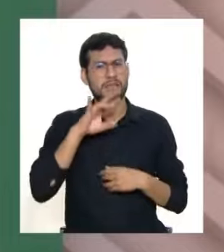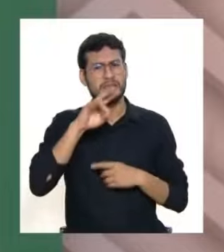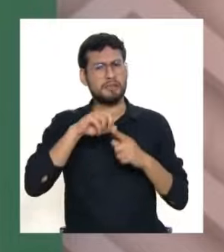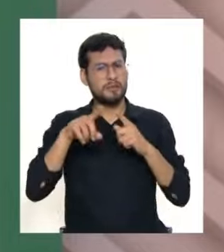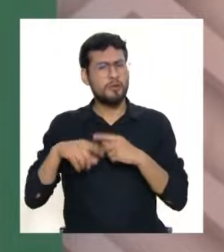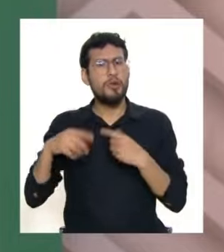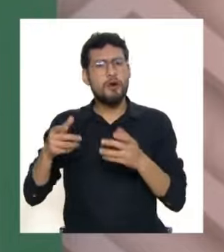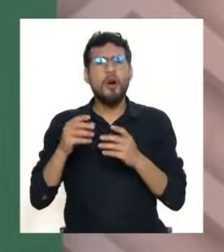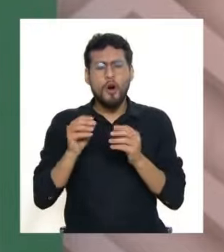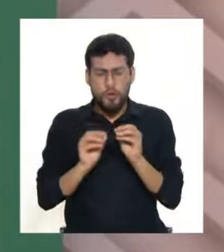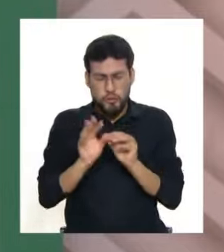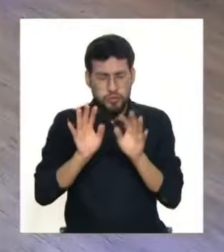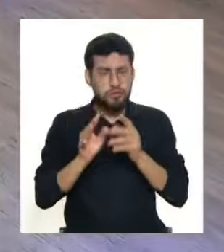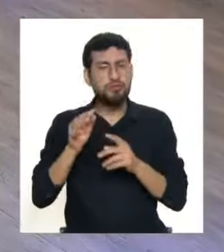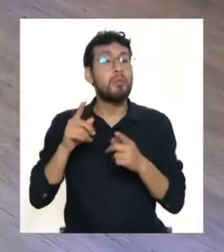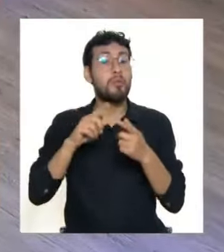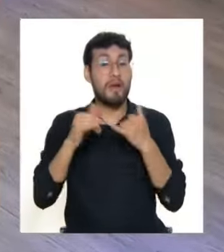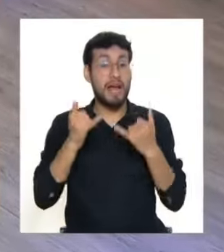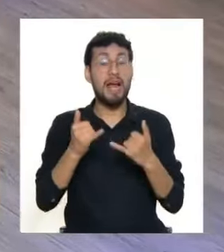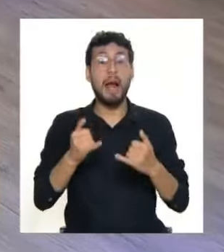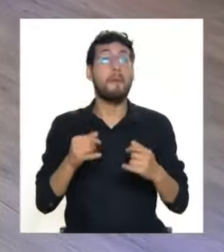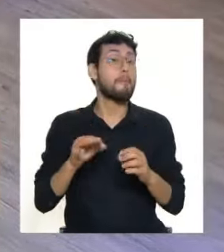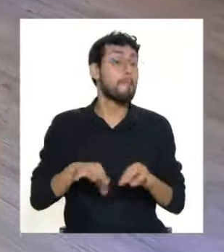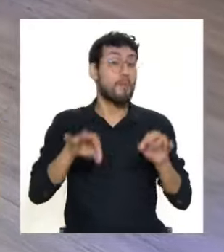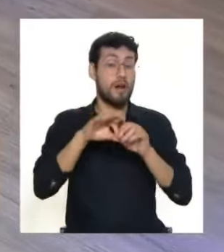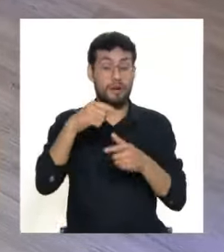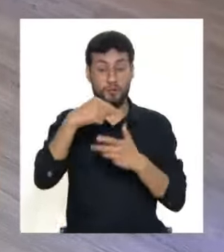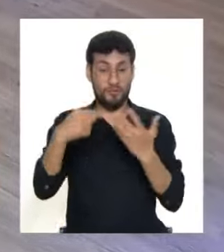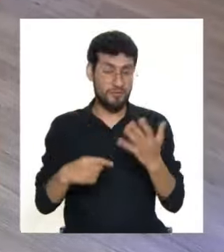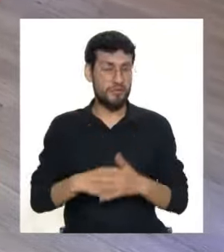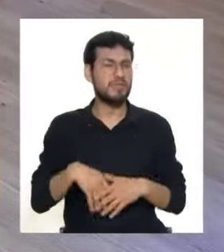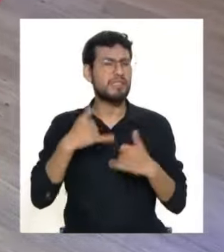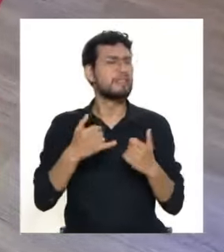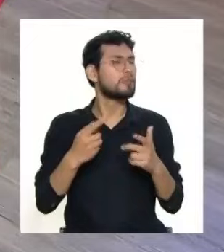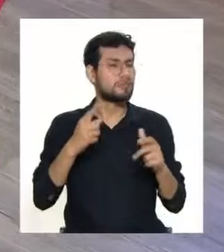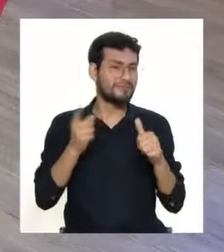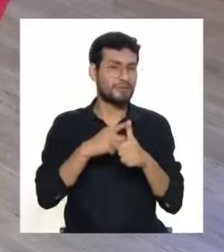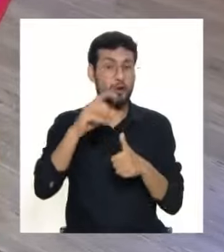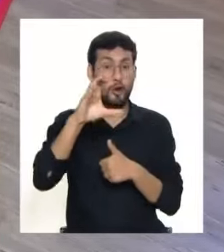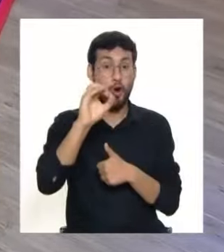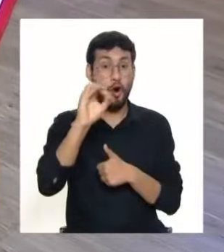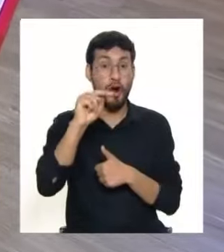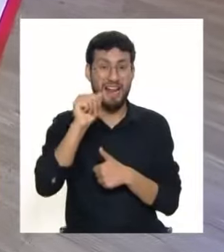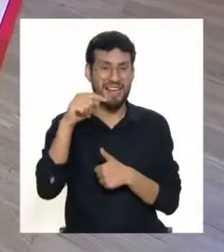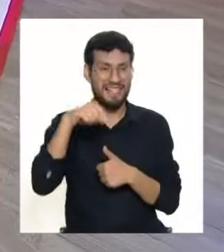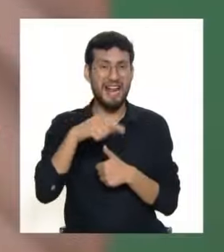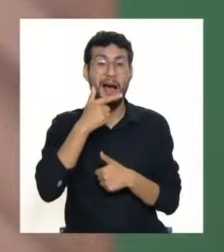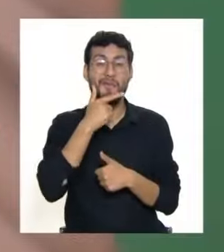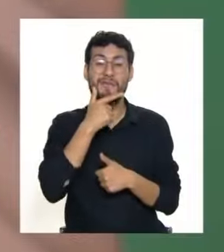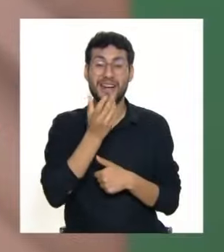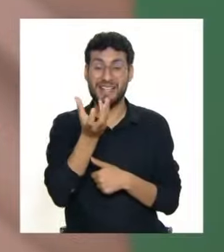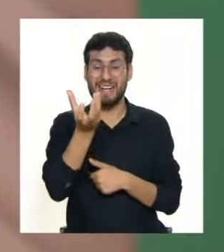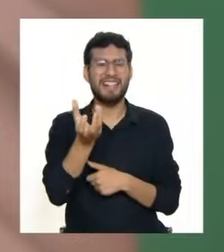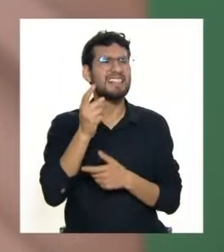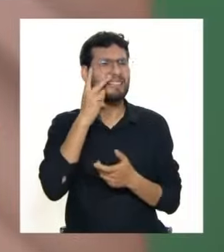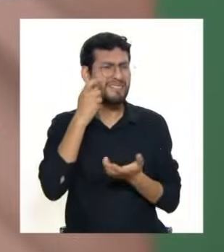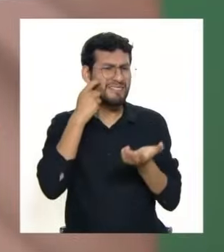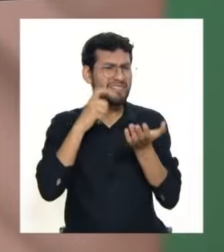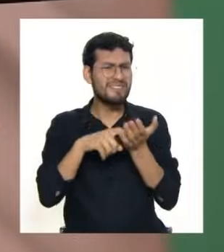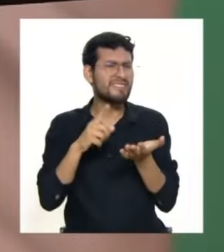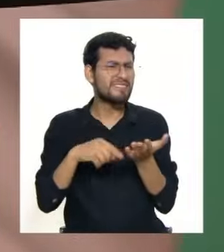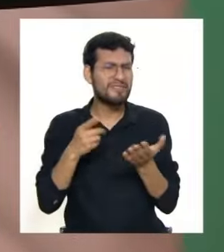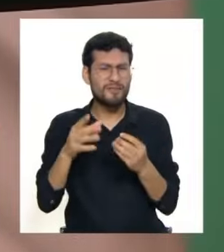de hortalizas, pero les he traído los tops. En esta oportunidad vamos a hablar en principio de la cocona. ¿Qué es lo que más les llama la atención de esta